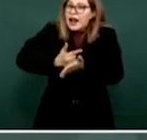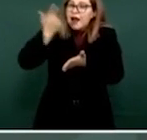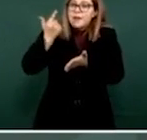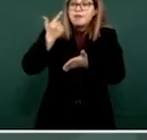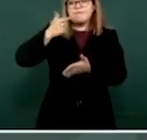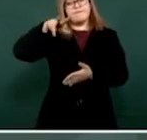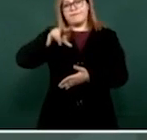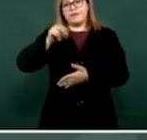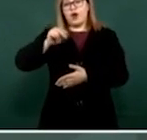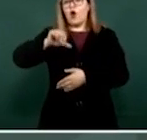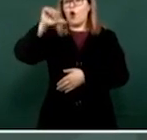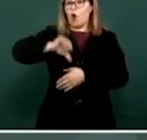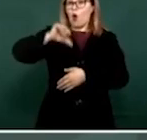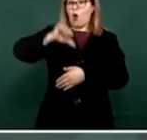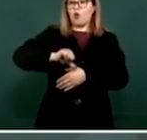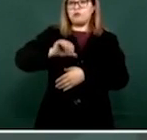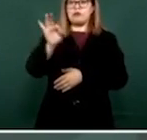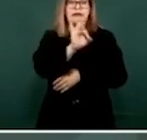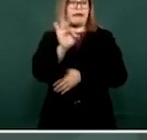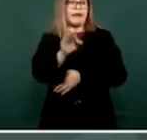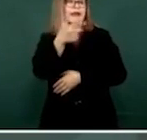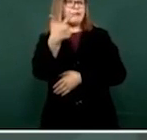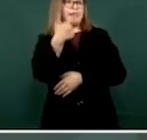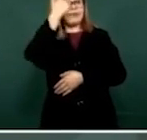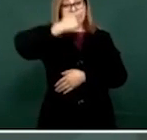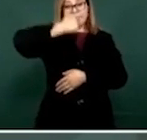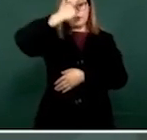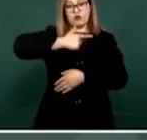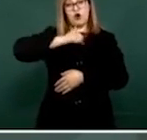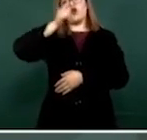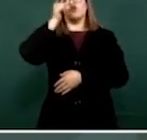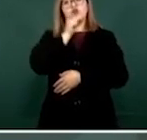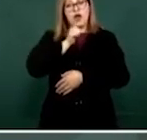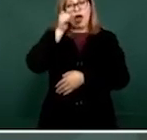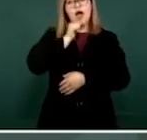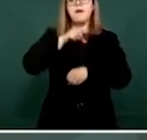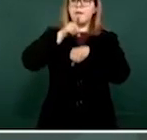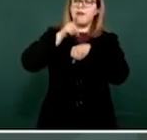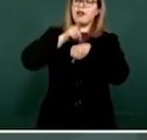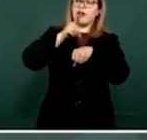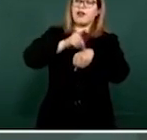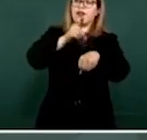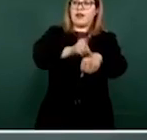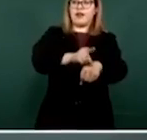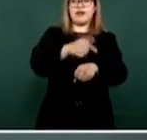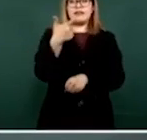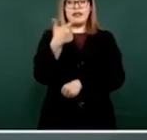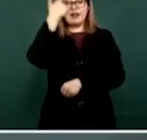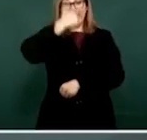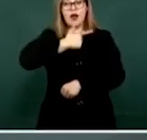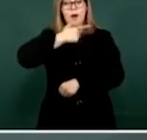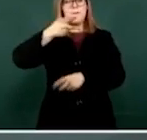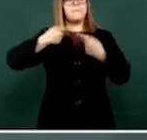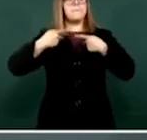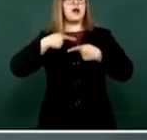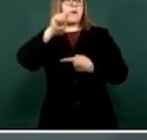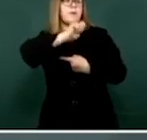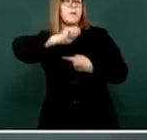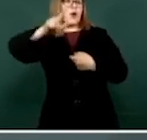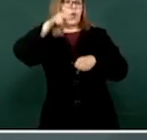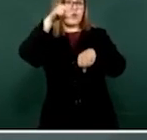Hoy, seguramente a las 7 de la noche, como lo hacemos todos los días, los especialistas, los